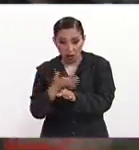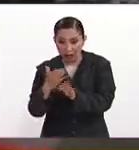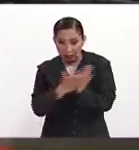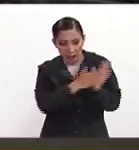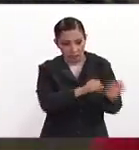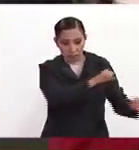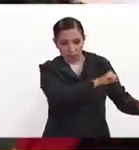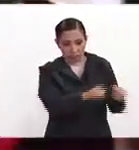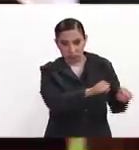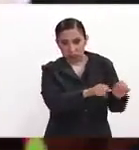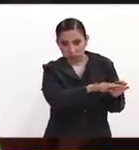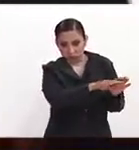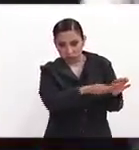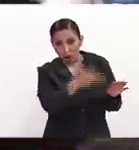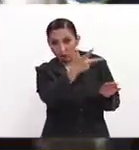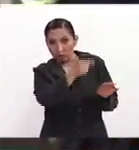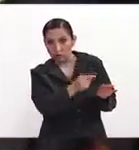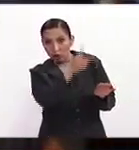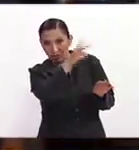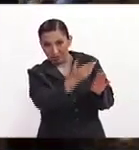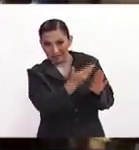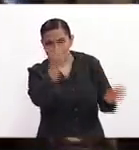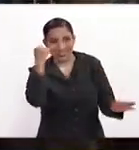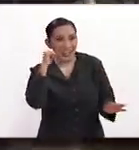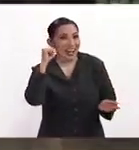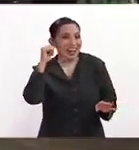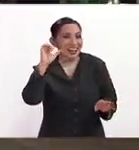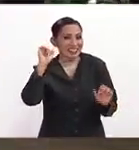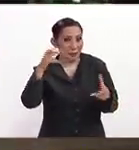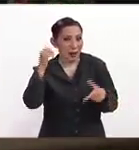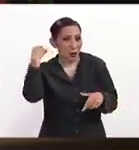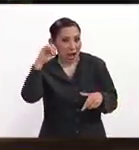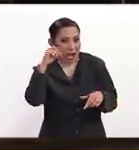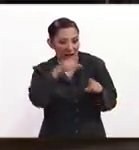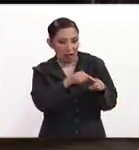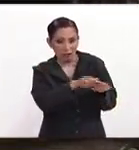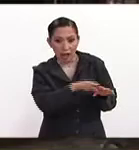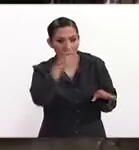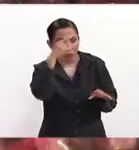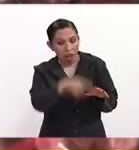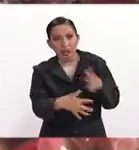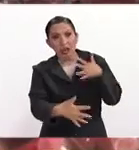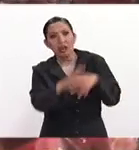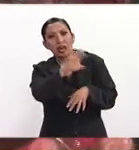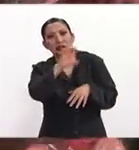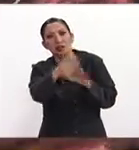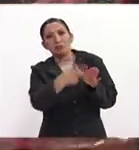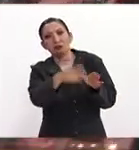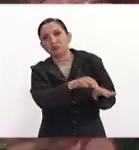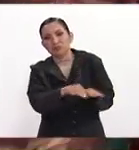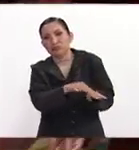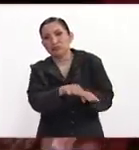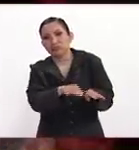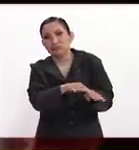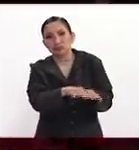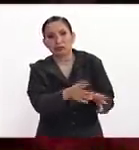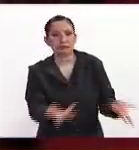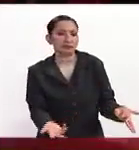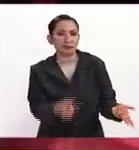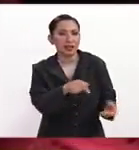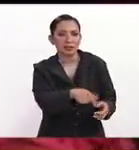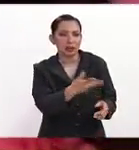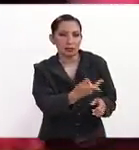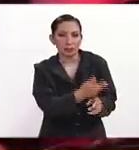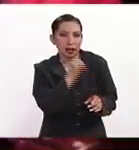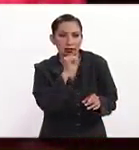el sismo de 8.2, el que ocurrió allí en Chiapas, Oaxaca, ya se tenían más de 500 réplicas. Entonces, esa parte